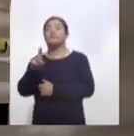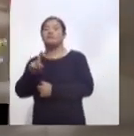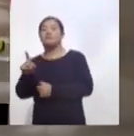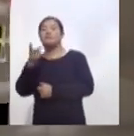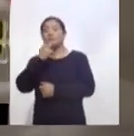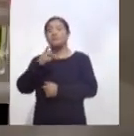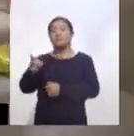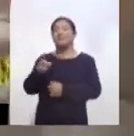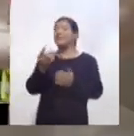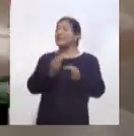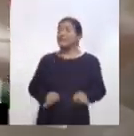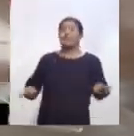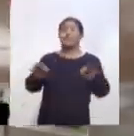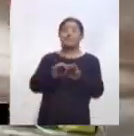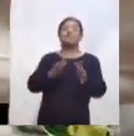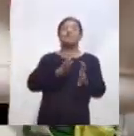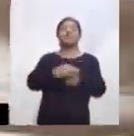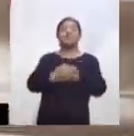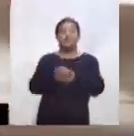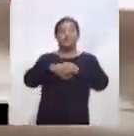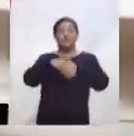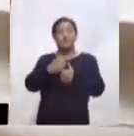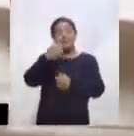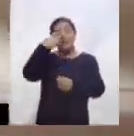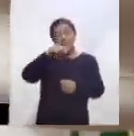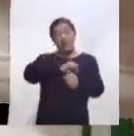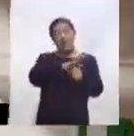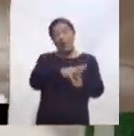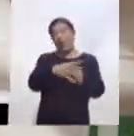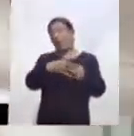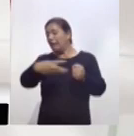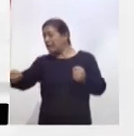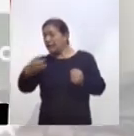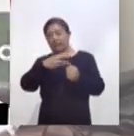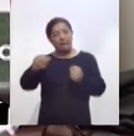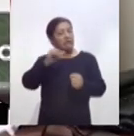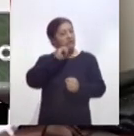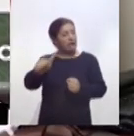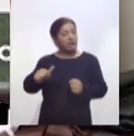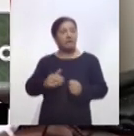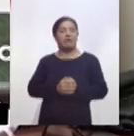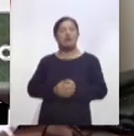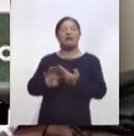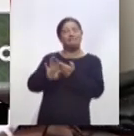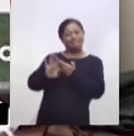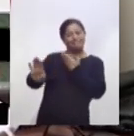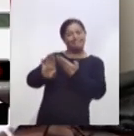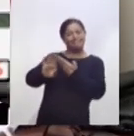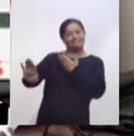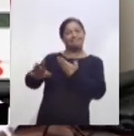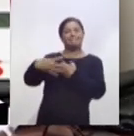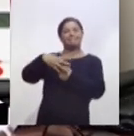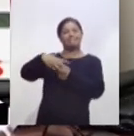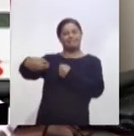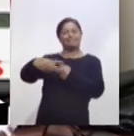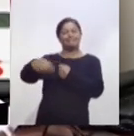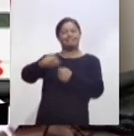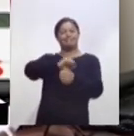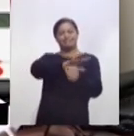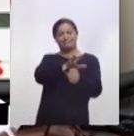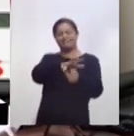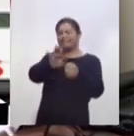tiene el lavado frecuente de manos para romper con la cadena de contagio del coronavirus. Las personas que se acercan